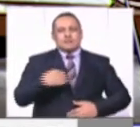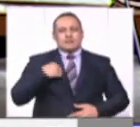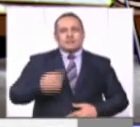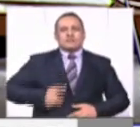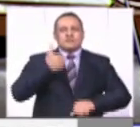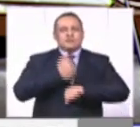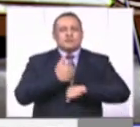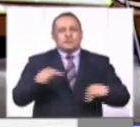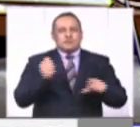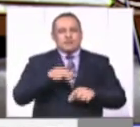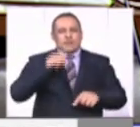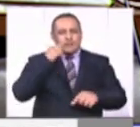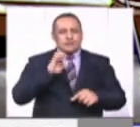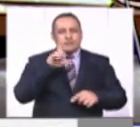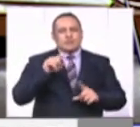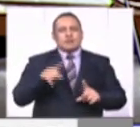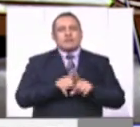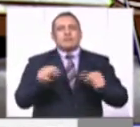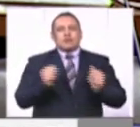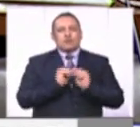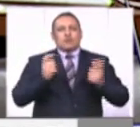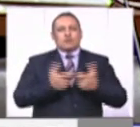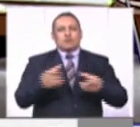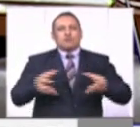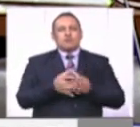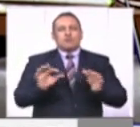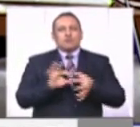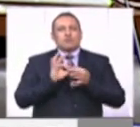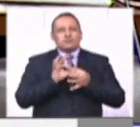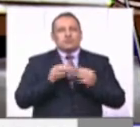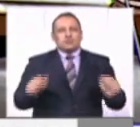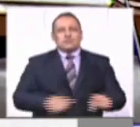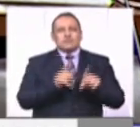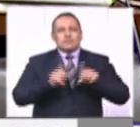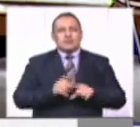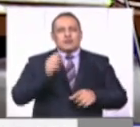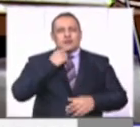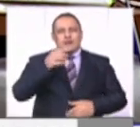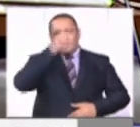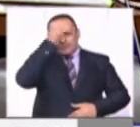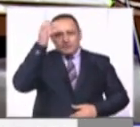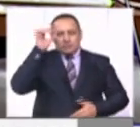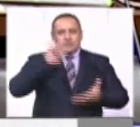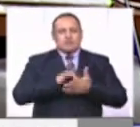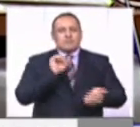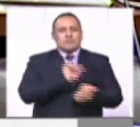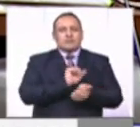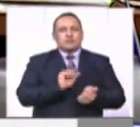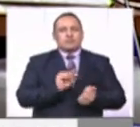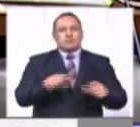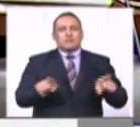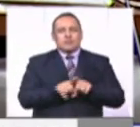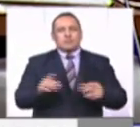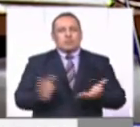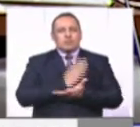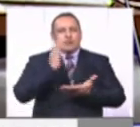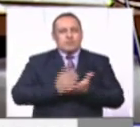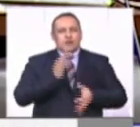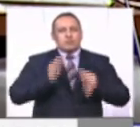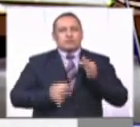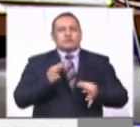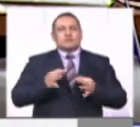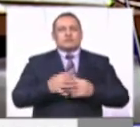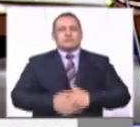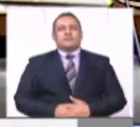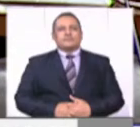ministros Aníbal Torres Vázquez los cortesanos ministros que lo acompañaban y Pedro Castillo actualmente preso en la dig por acción de la justicia